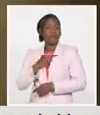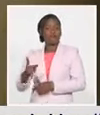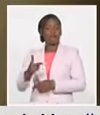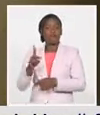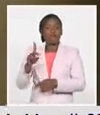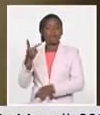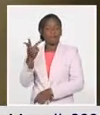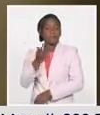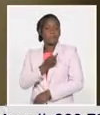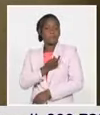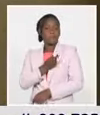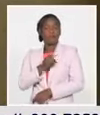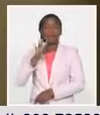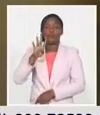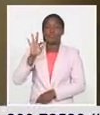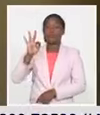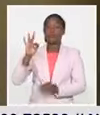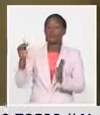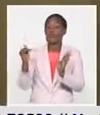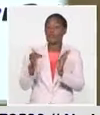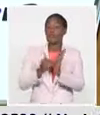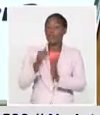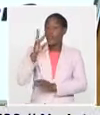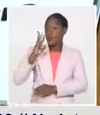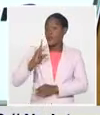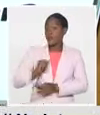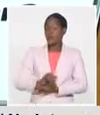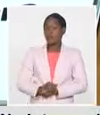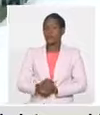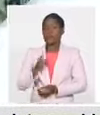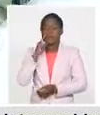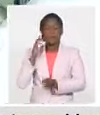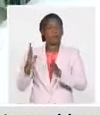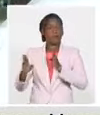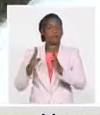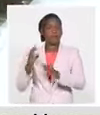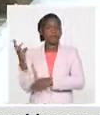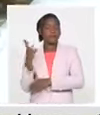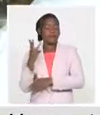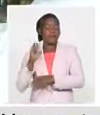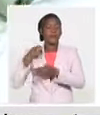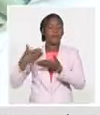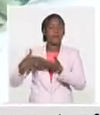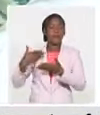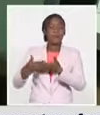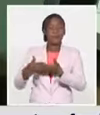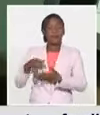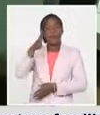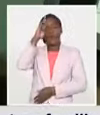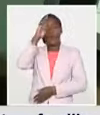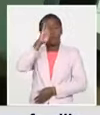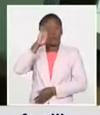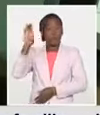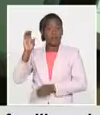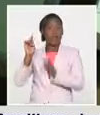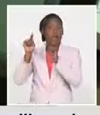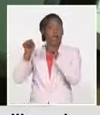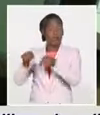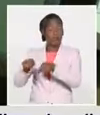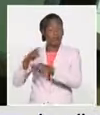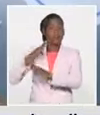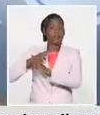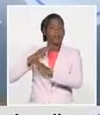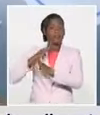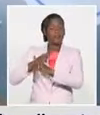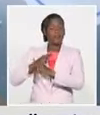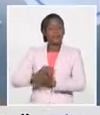Abdala en el cierre de la primera etapa fase 3 de ensayo clínico en el Hospital Provincial Saturnino Lora de Santiago de